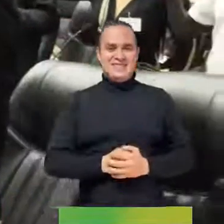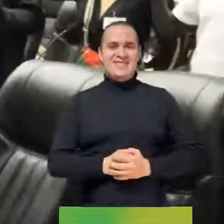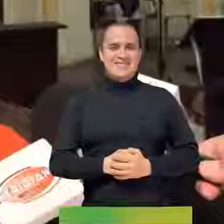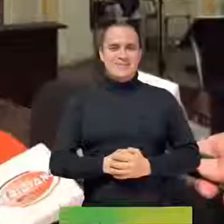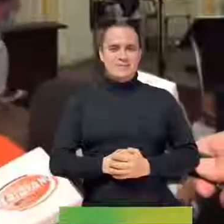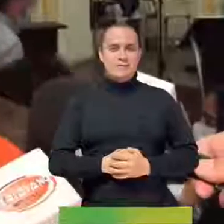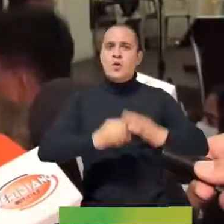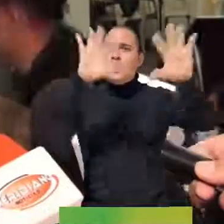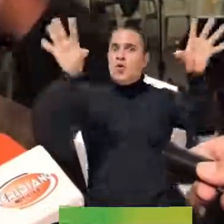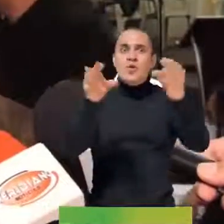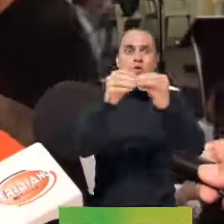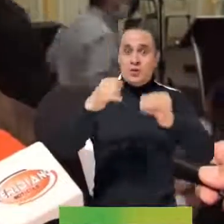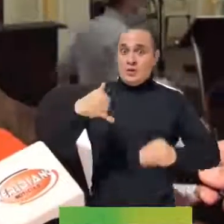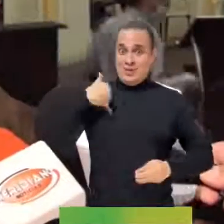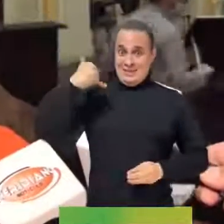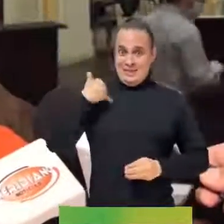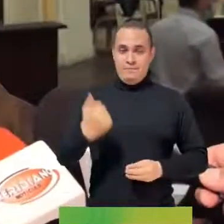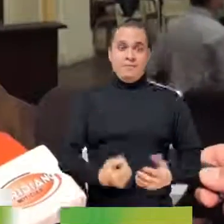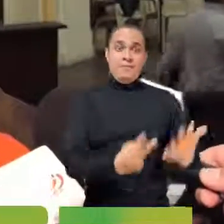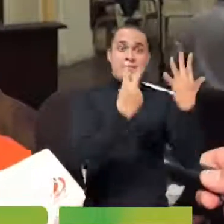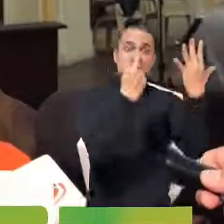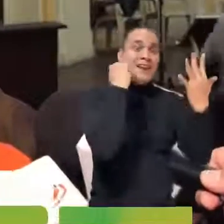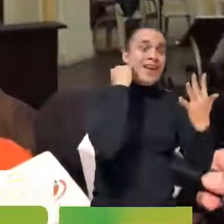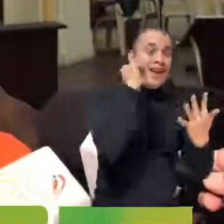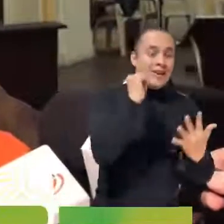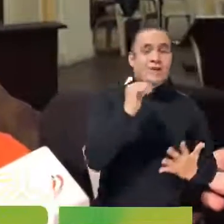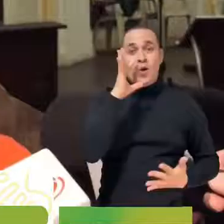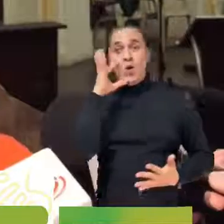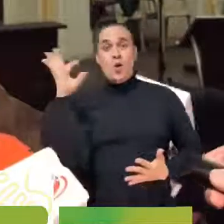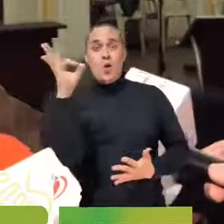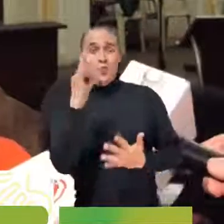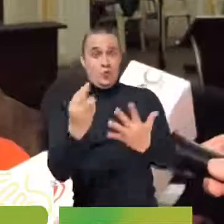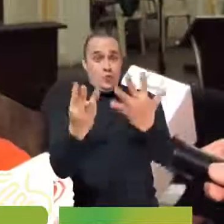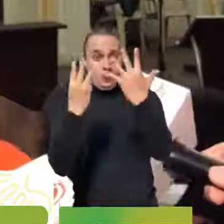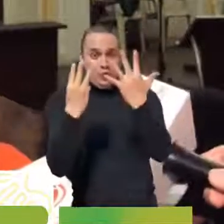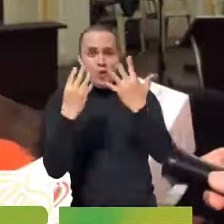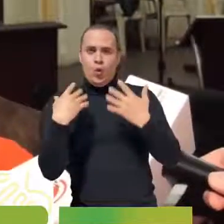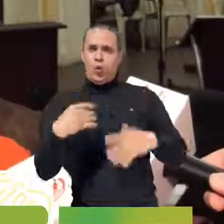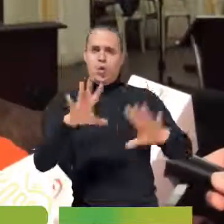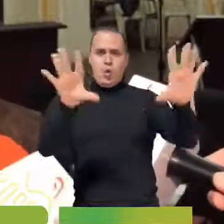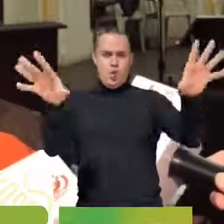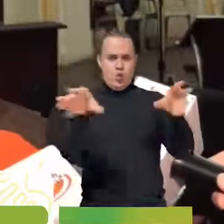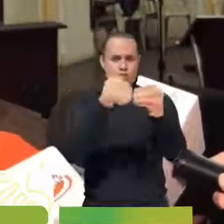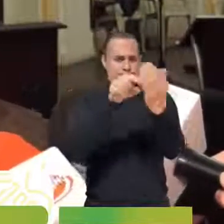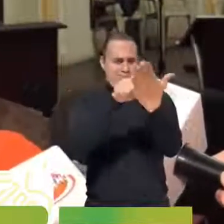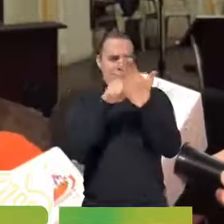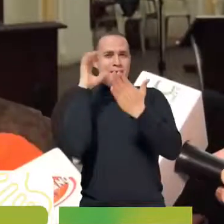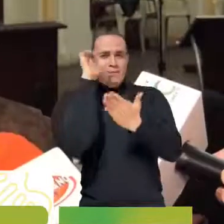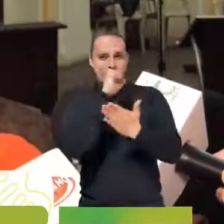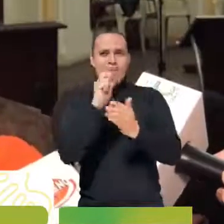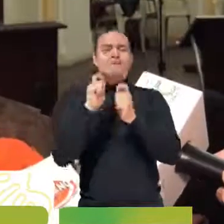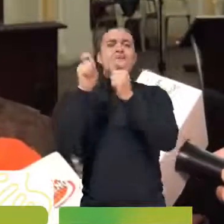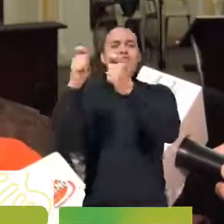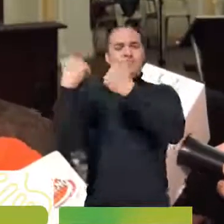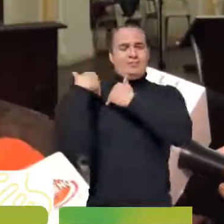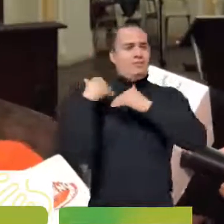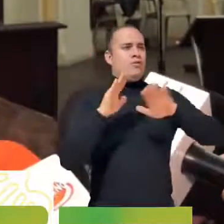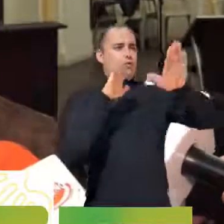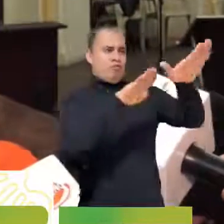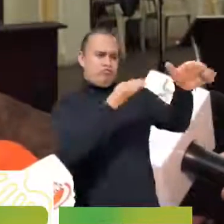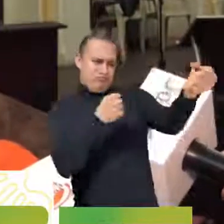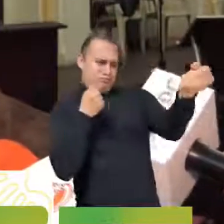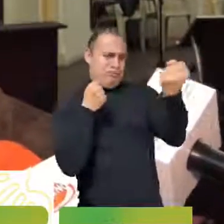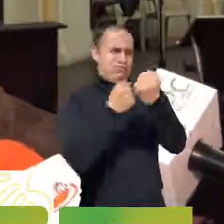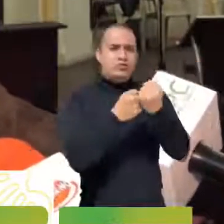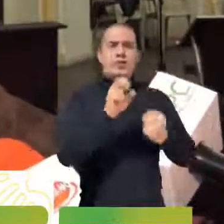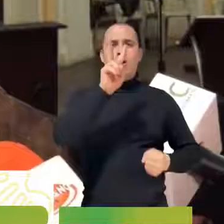Estos 15 jóvenes, 7 mujeres y 8 hombres, una paridad en el resultado, representarán a más de 200.000 jóvenes de este